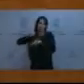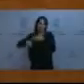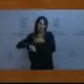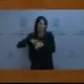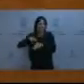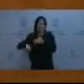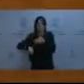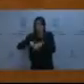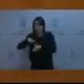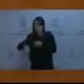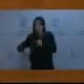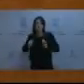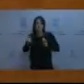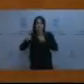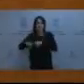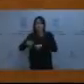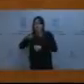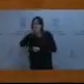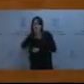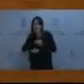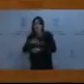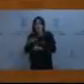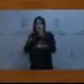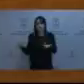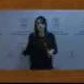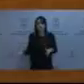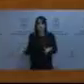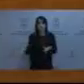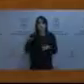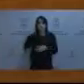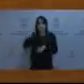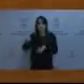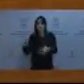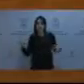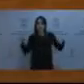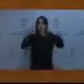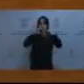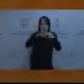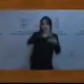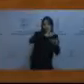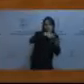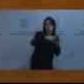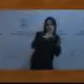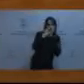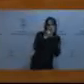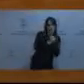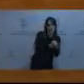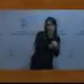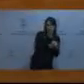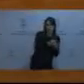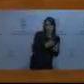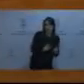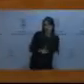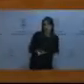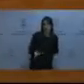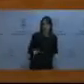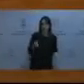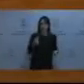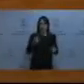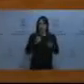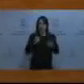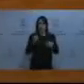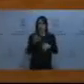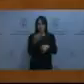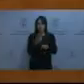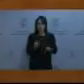que unirlo a esto, que precisamente lo que se trata es de un proyecto hacia futuro, en el